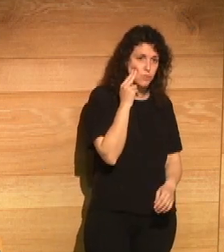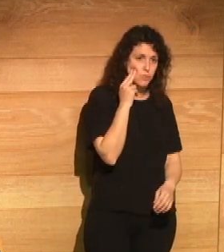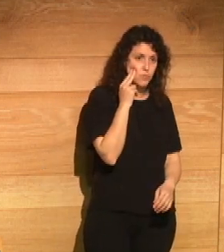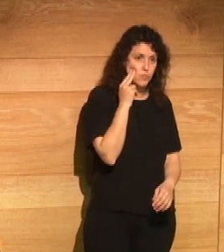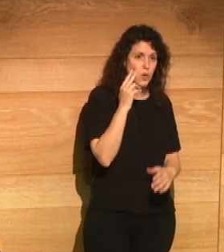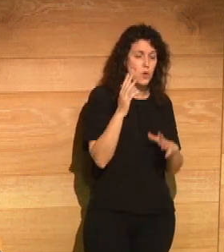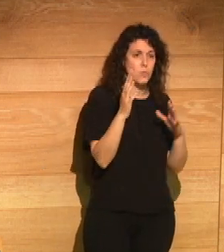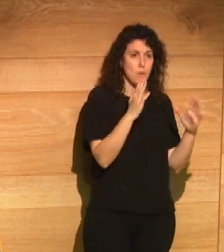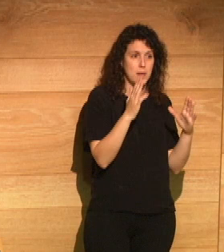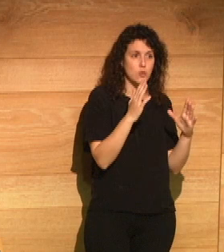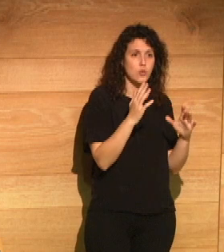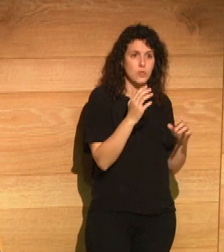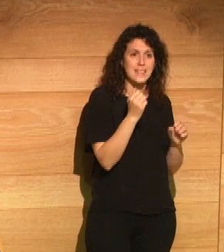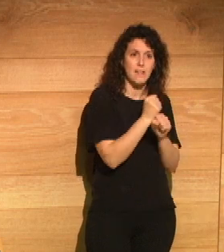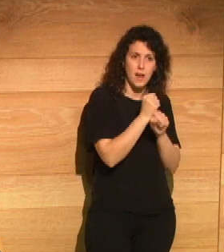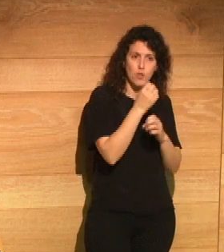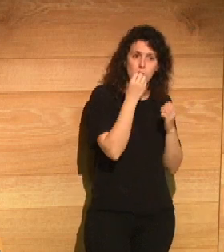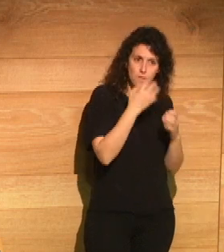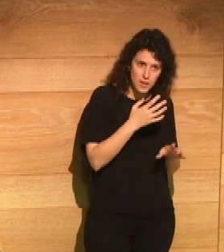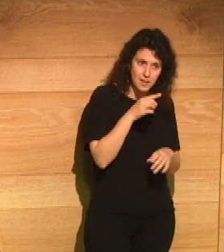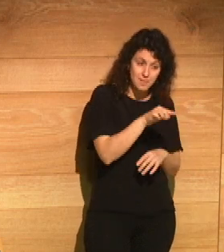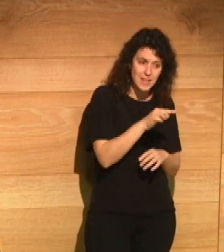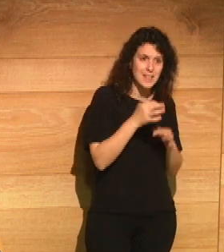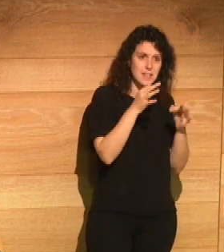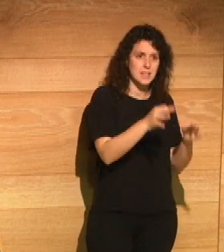cuando está bien trabajado, es